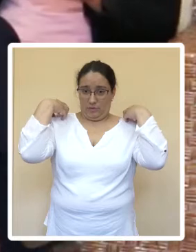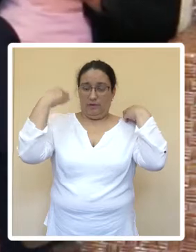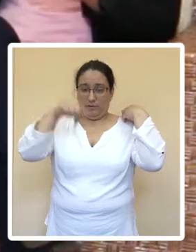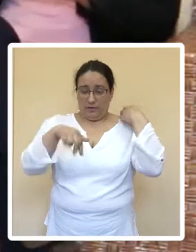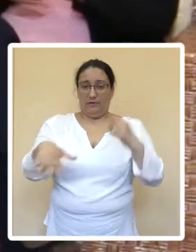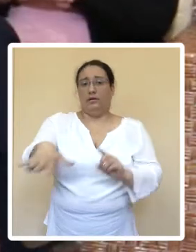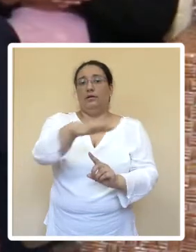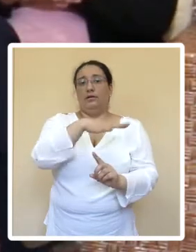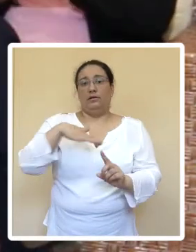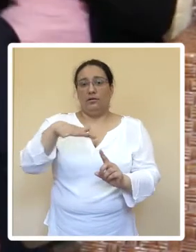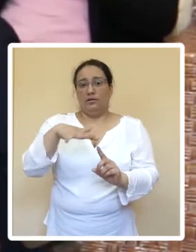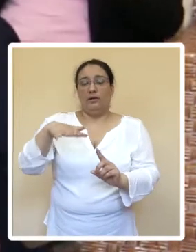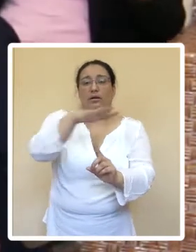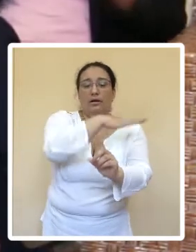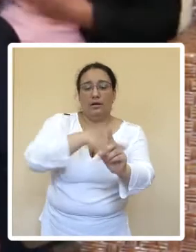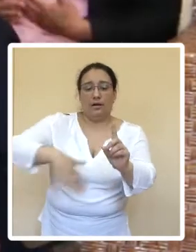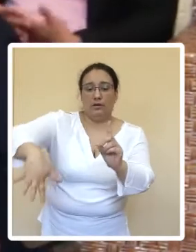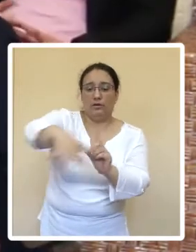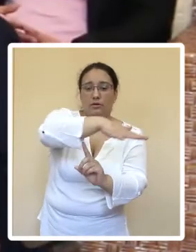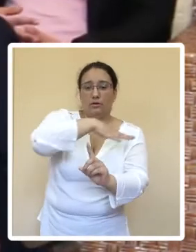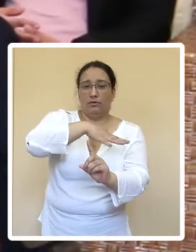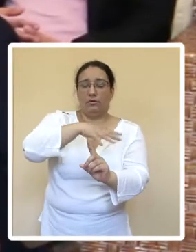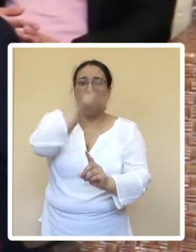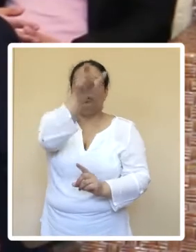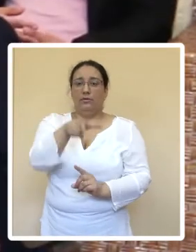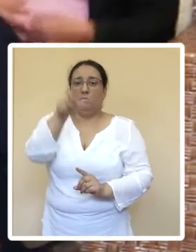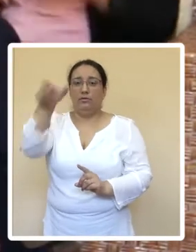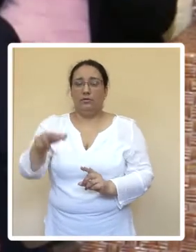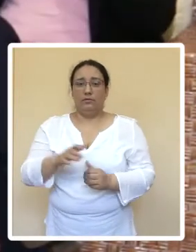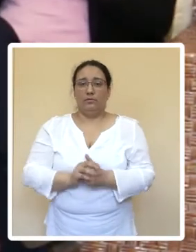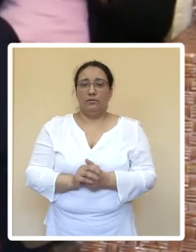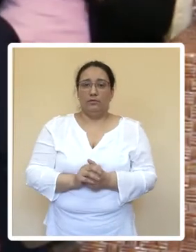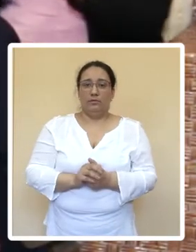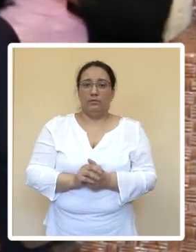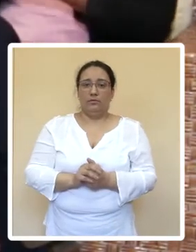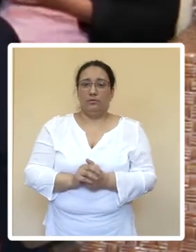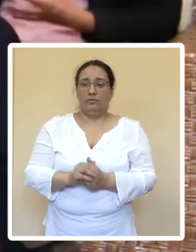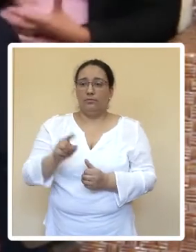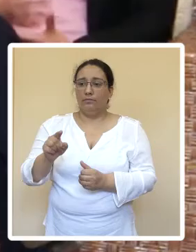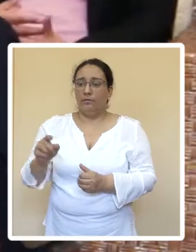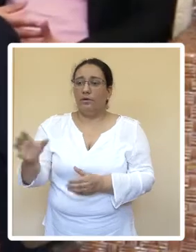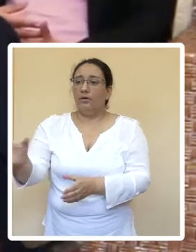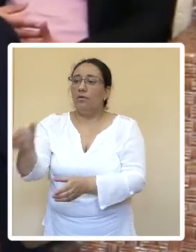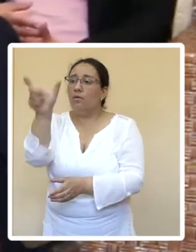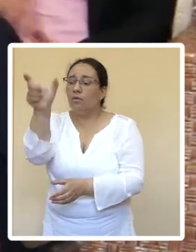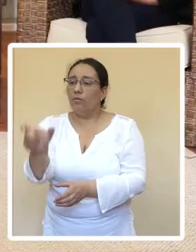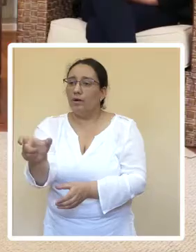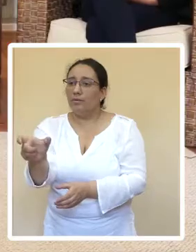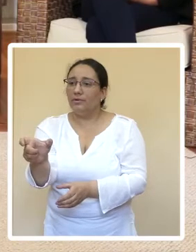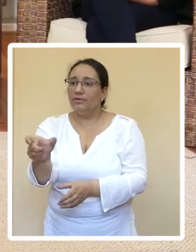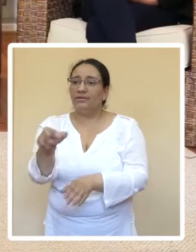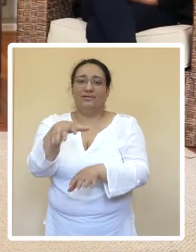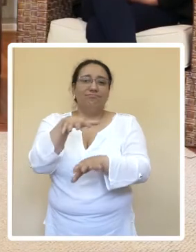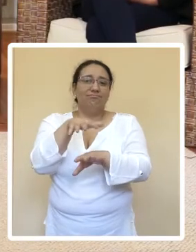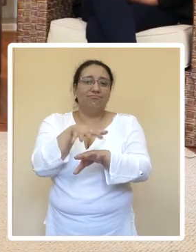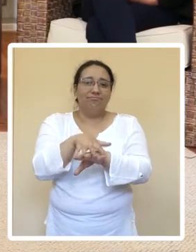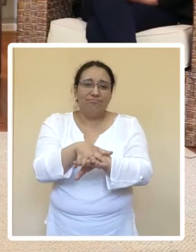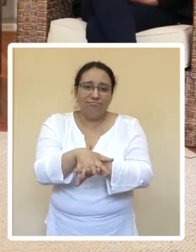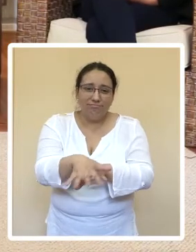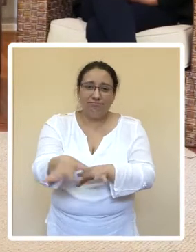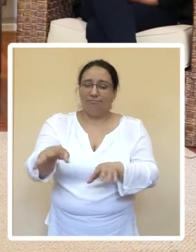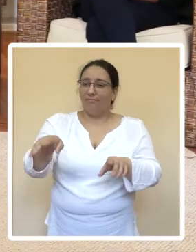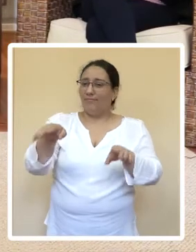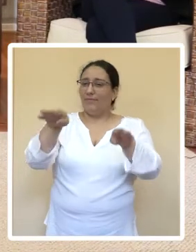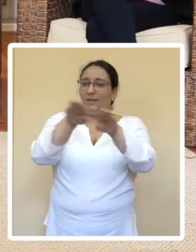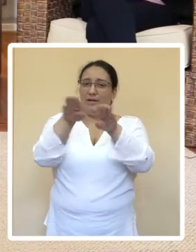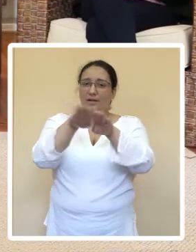esto desde el entorno completo de la persona, de ser considerada como una persona íntegra que tenga las mismas posibilidades que